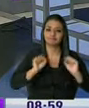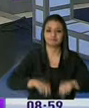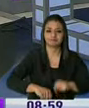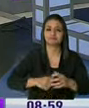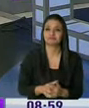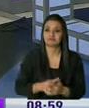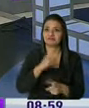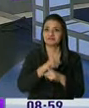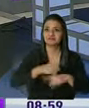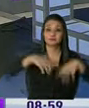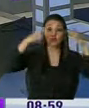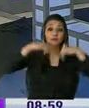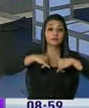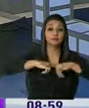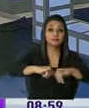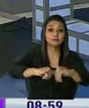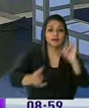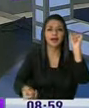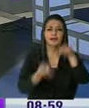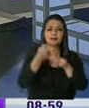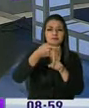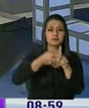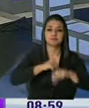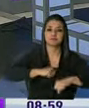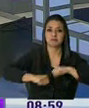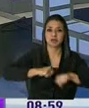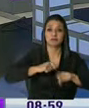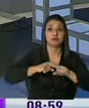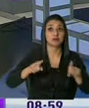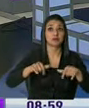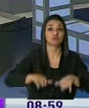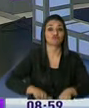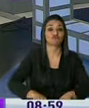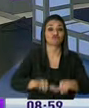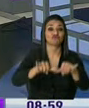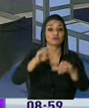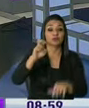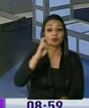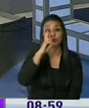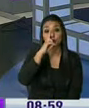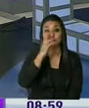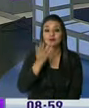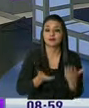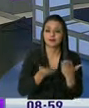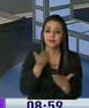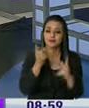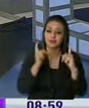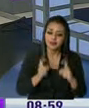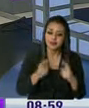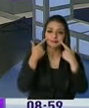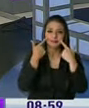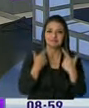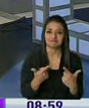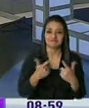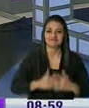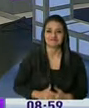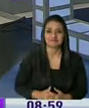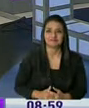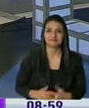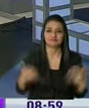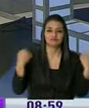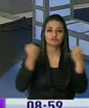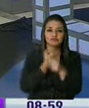Van a continuar, supuestamente hasta finales del mes de mayo, pero parece que se nos extienden por junio también. O sea que hay que estar pendientes. Hay que estar pendientes, hay